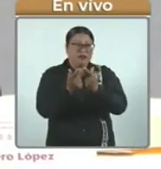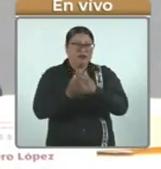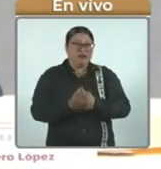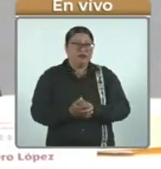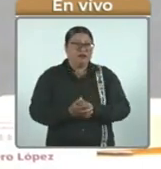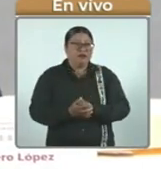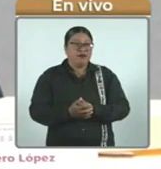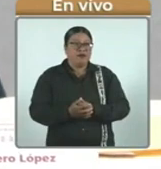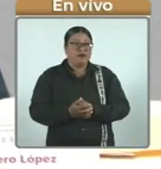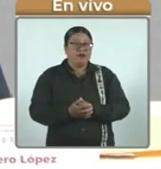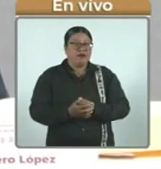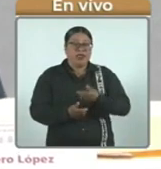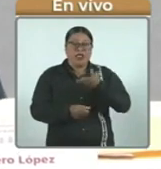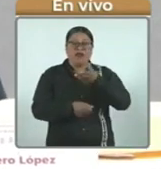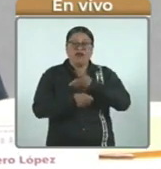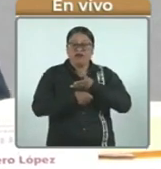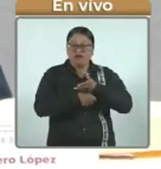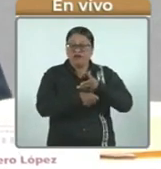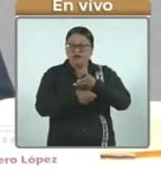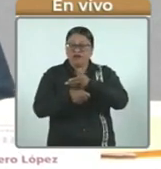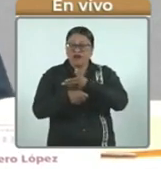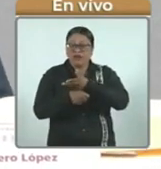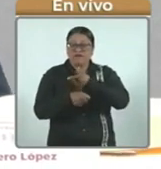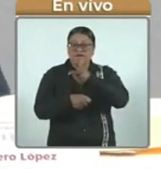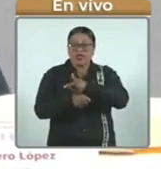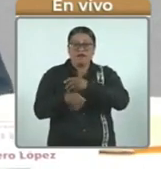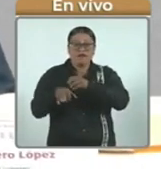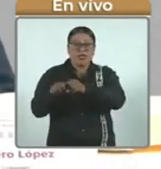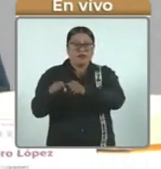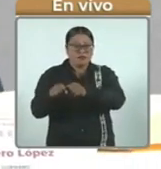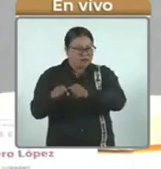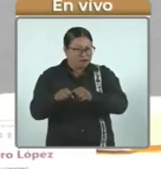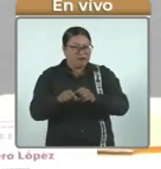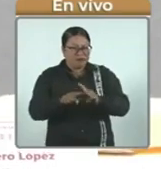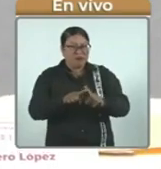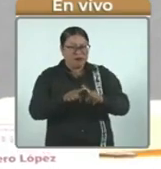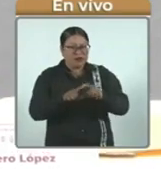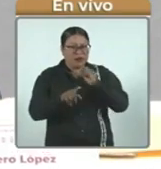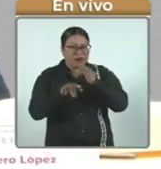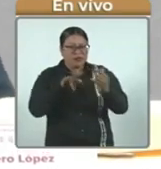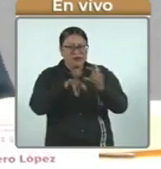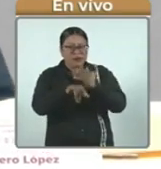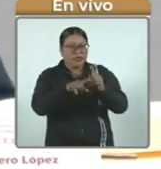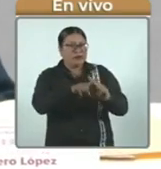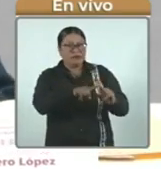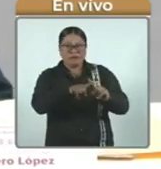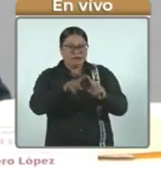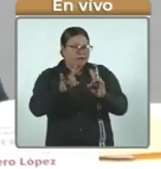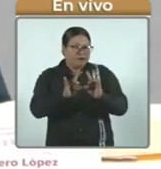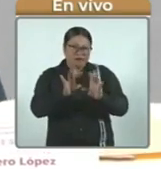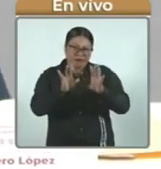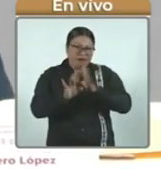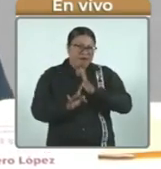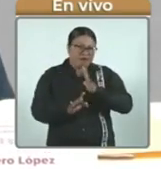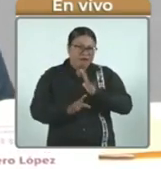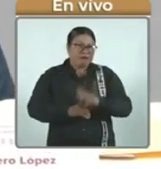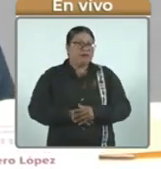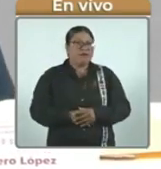están ubicando objetivos, es lo que sabemos, y movilidad para cualquier eventual situación que se